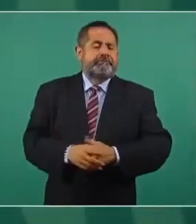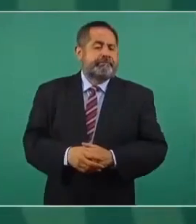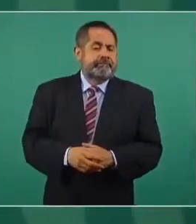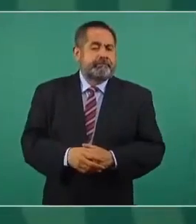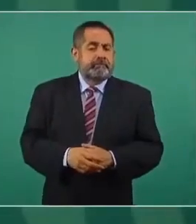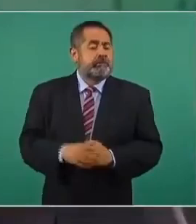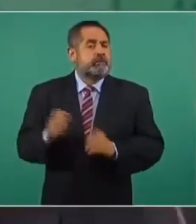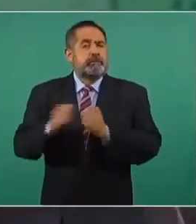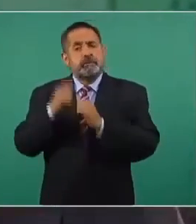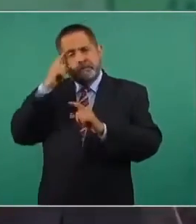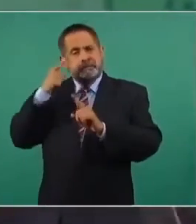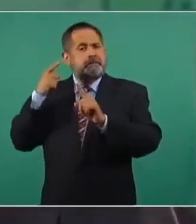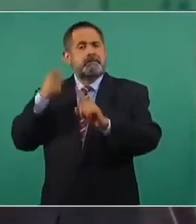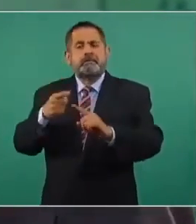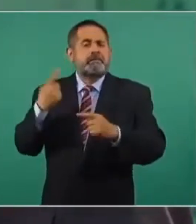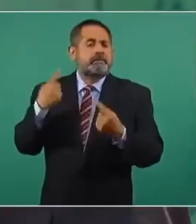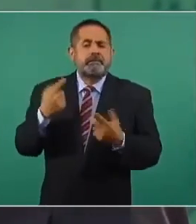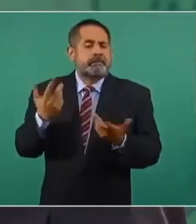con el propósito